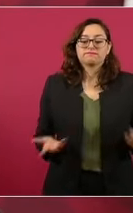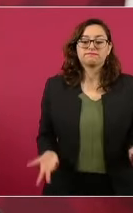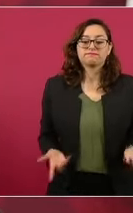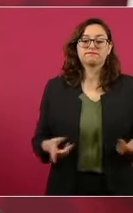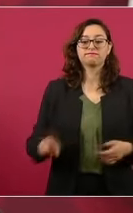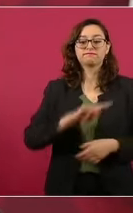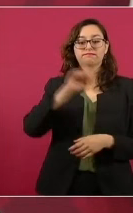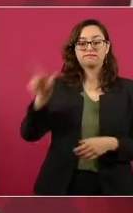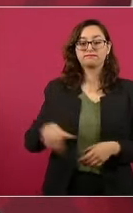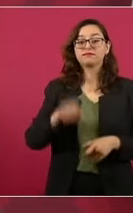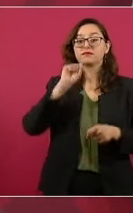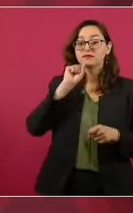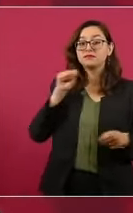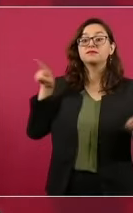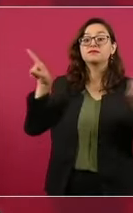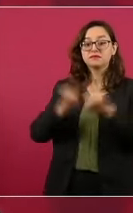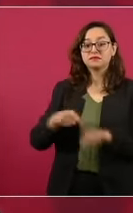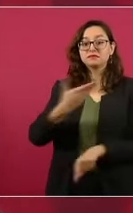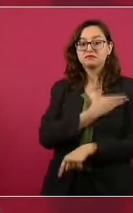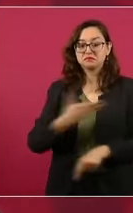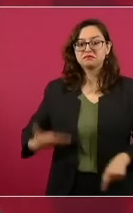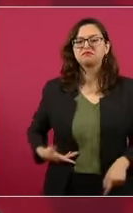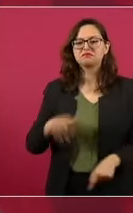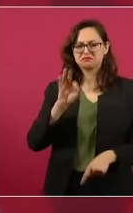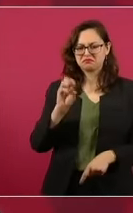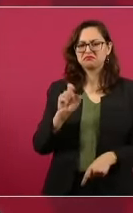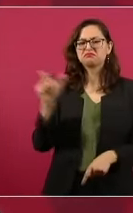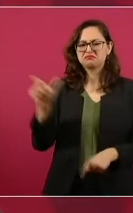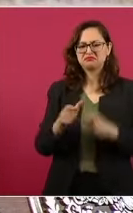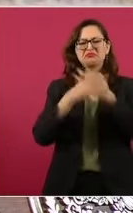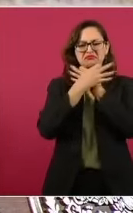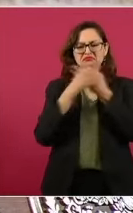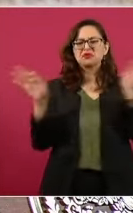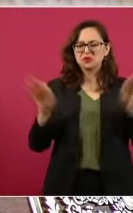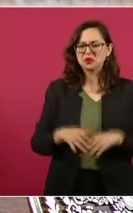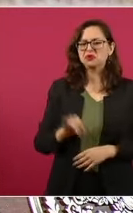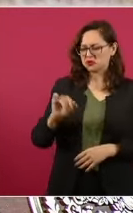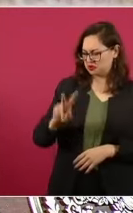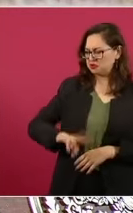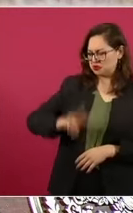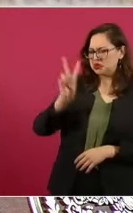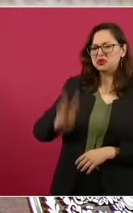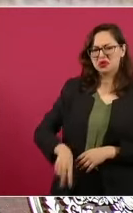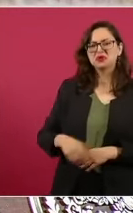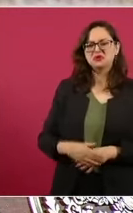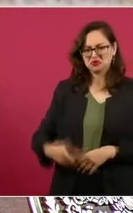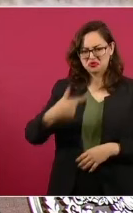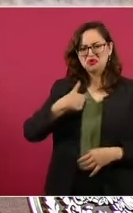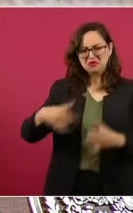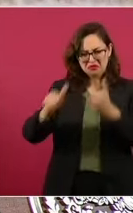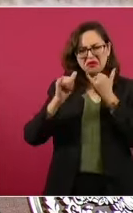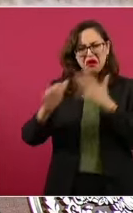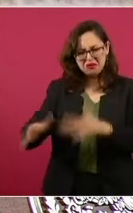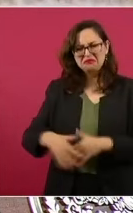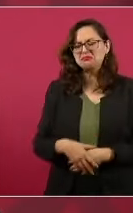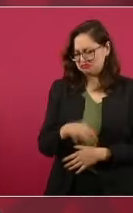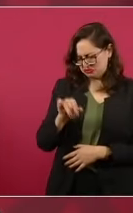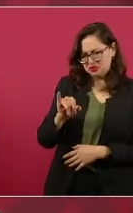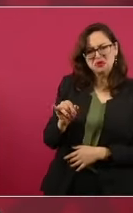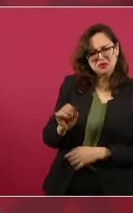presidente Fox lo declaró, lo aceptó, diciendo: claro que cargué los dados,